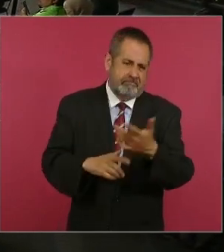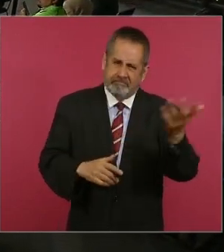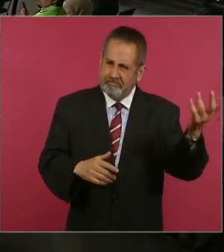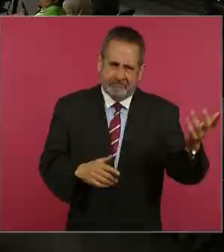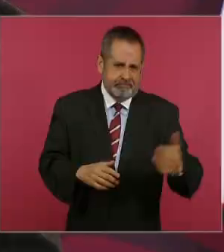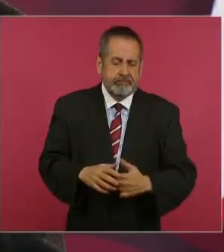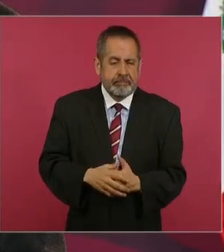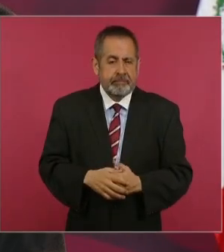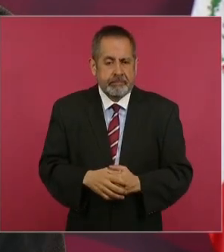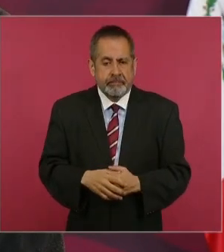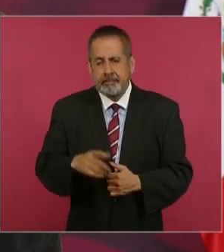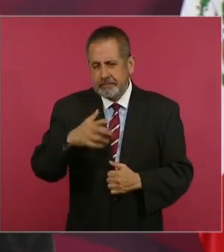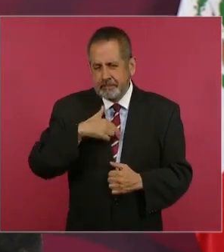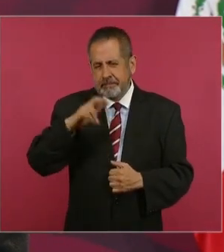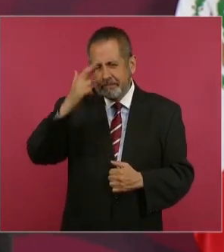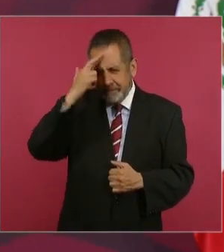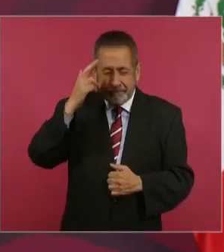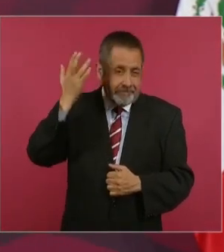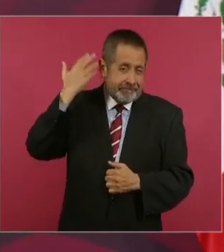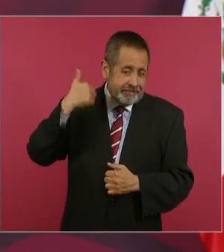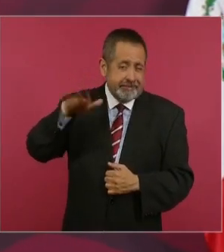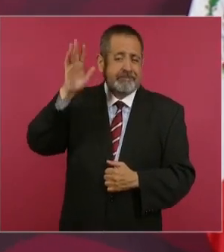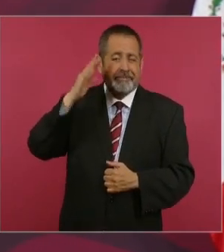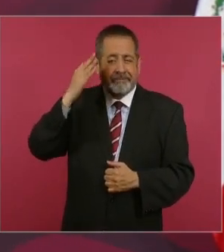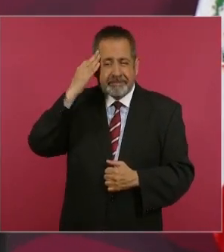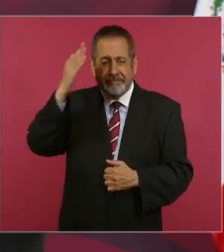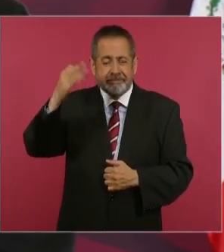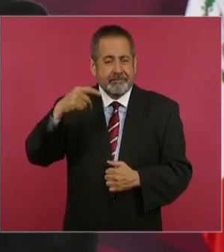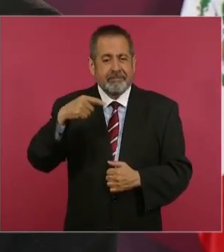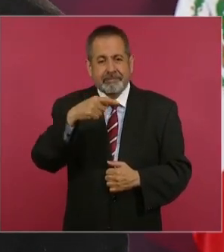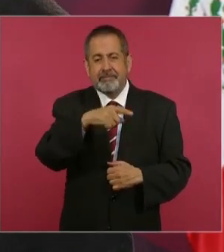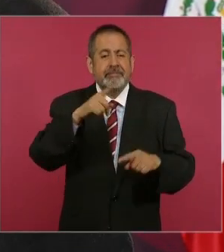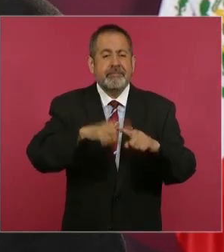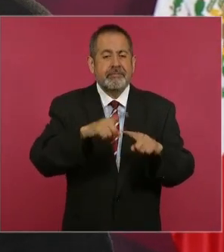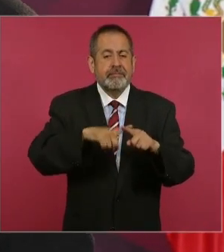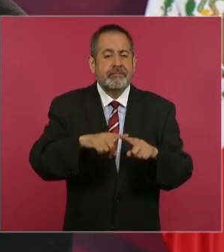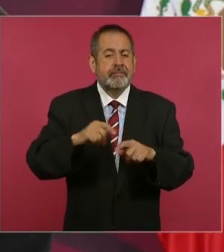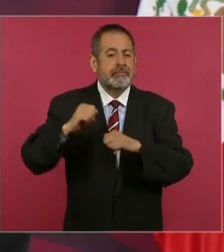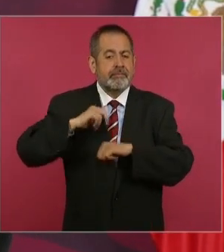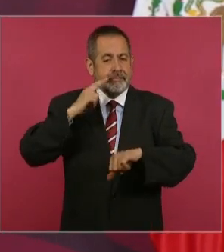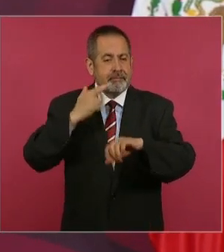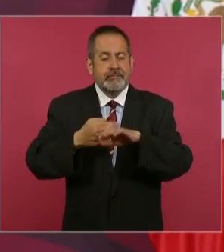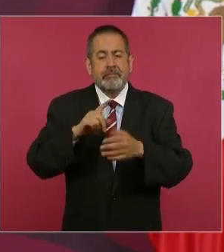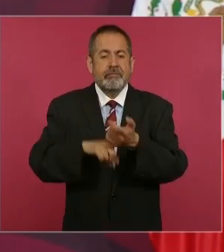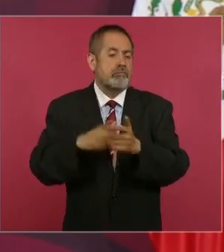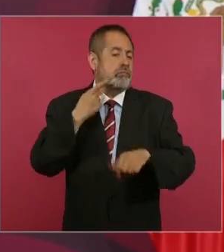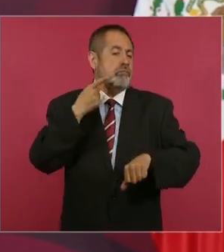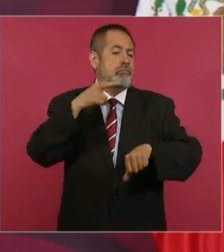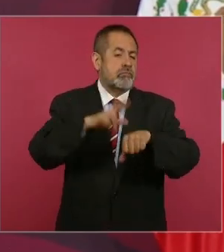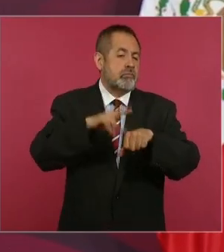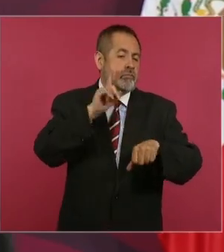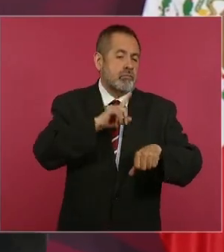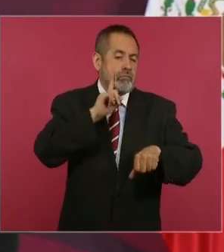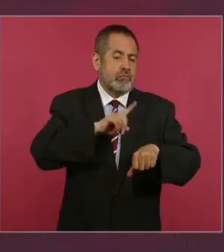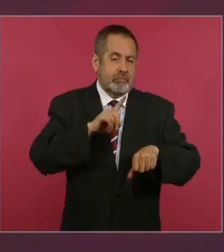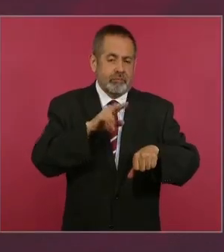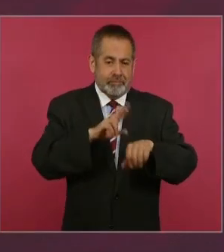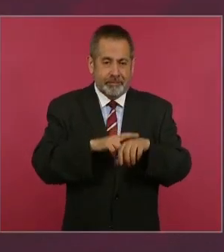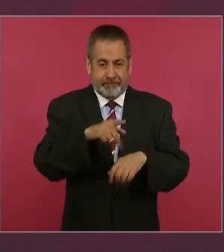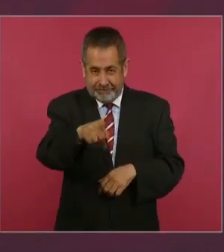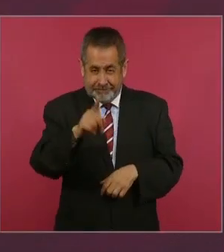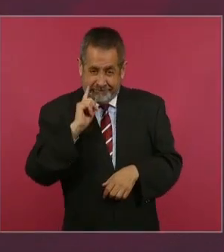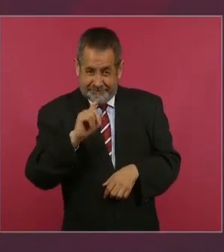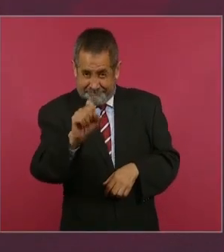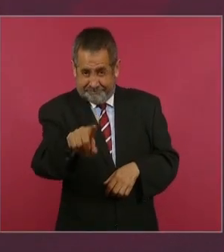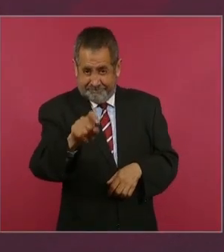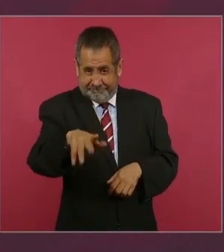que en ese entonces quién era la procuradora era esta